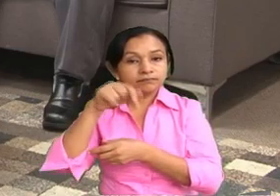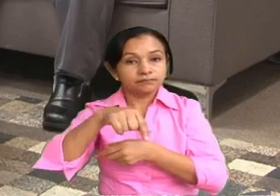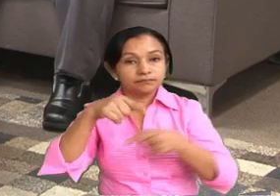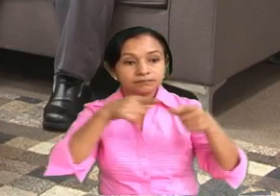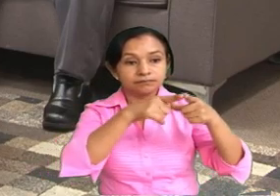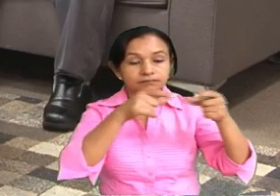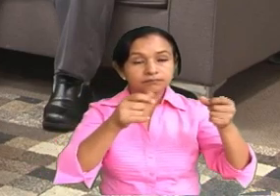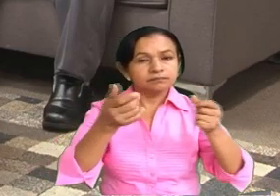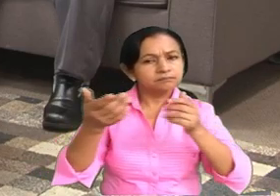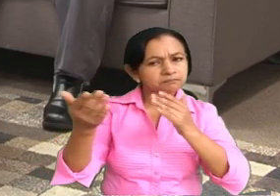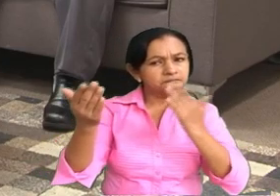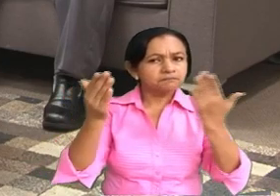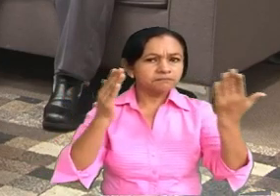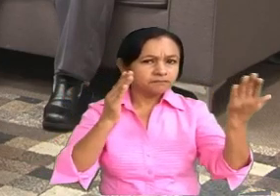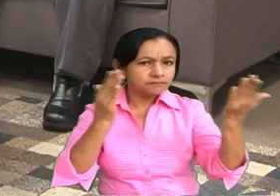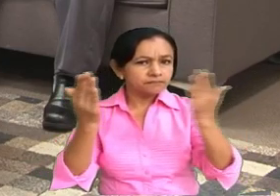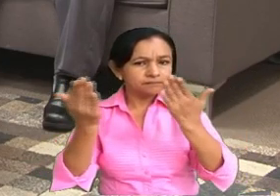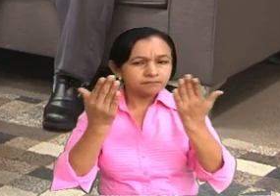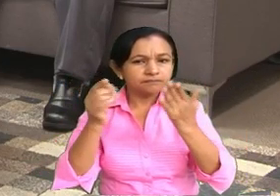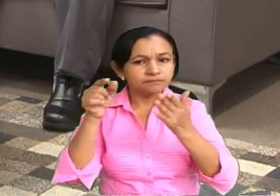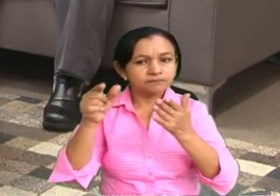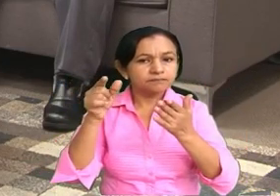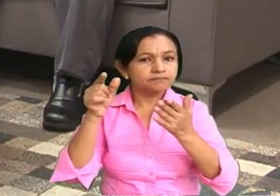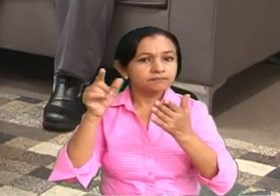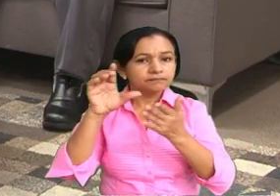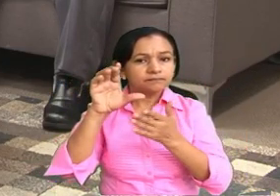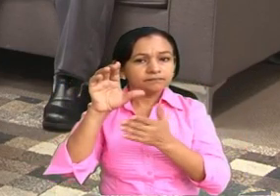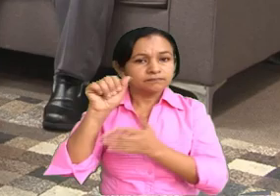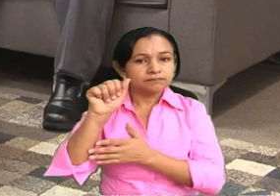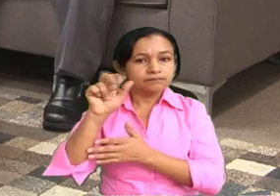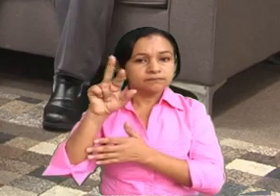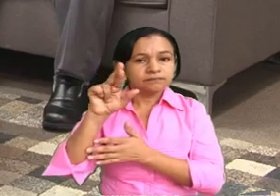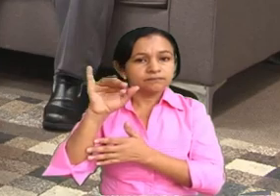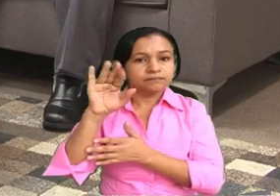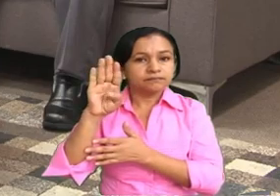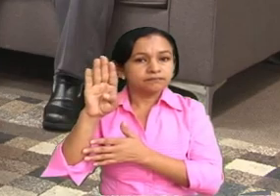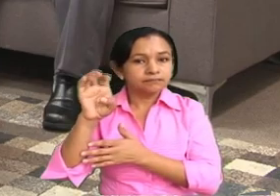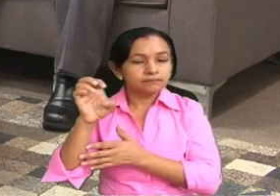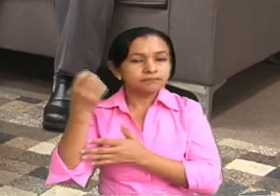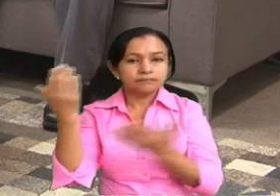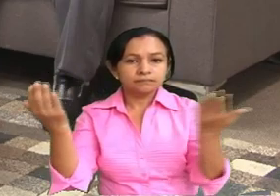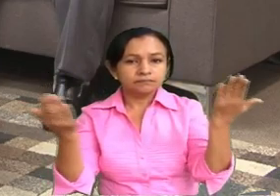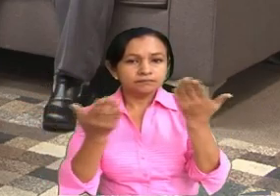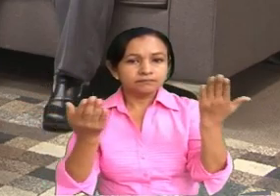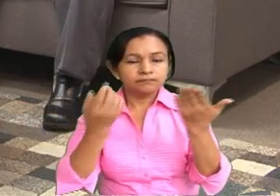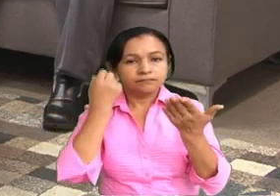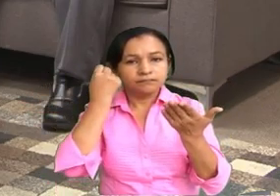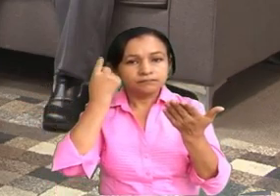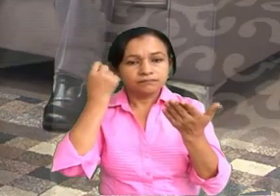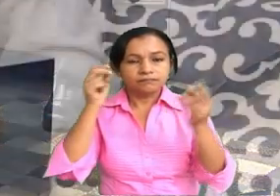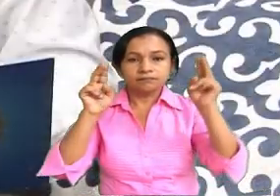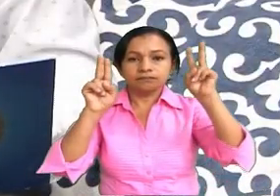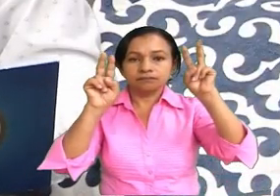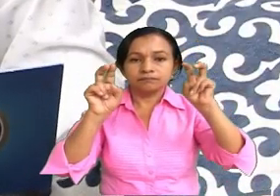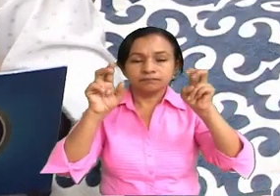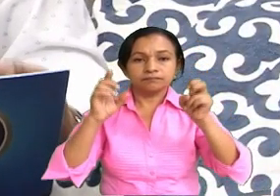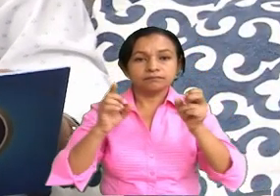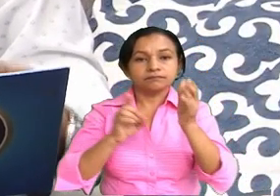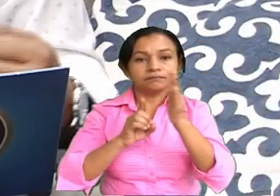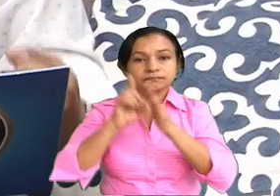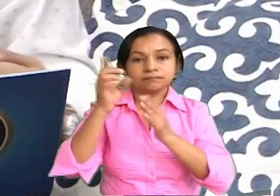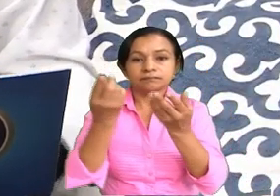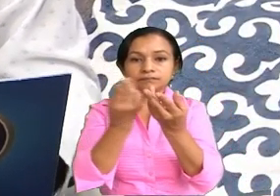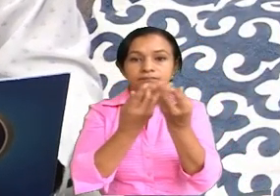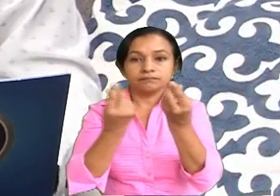bastante parecido al de la Costa Caribe, pero ¿cómo podemos entender esos aspectos y la importancia que tiene el desarrollo económico para